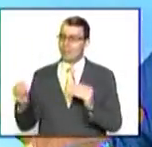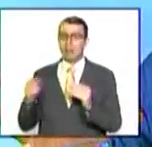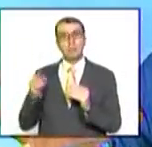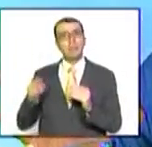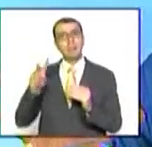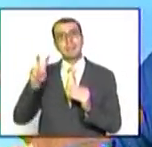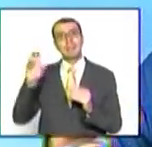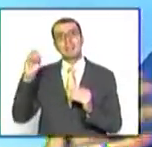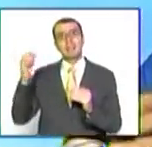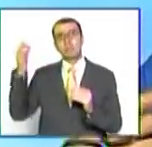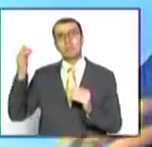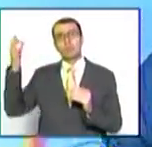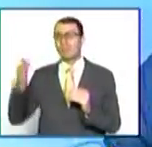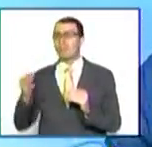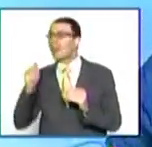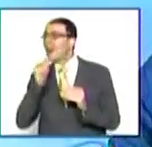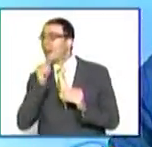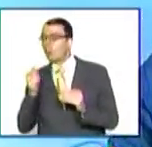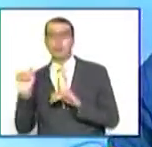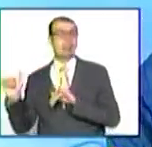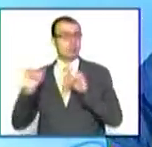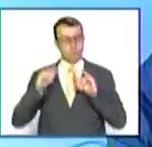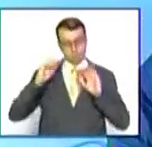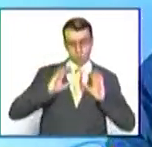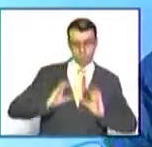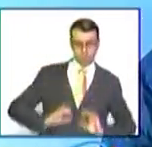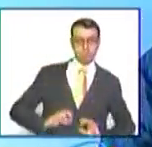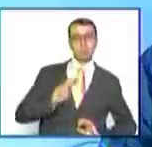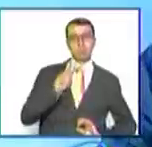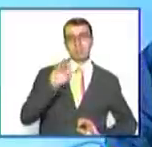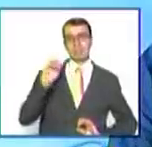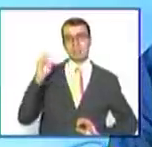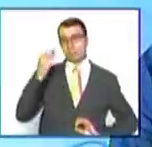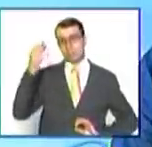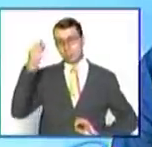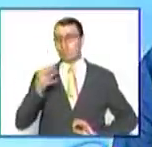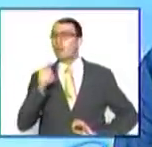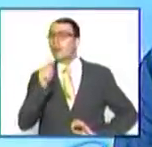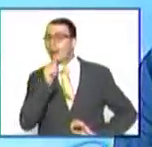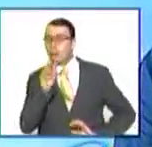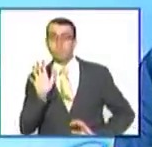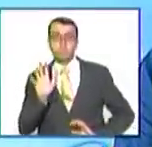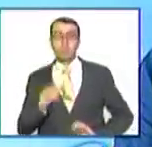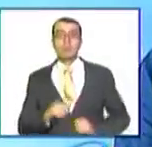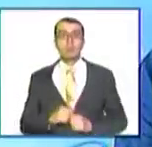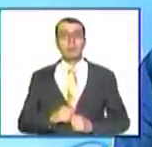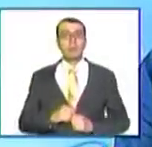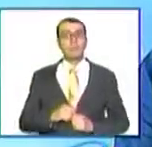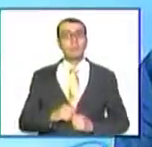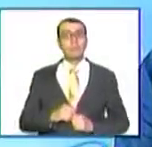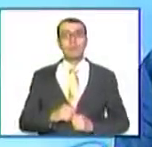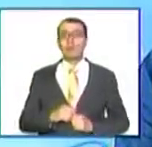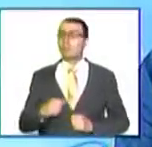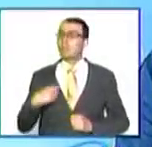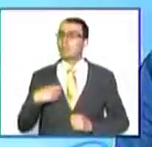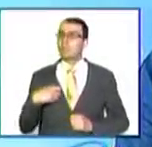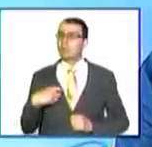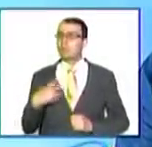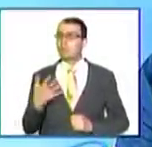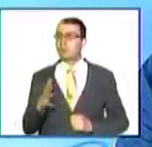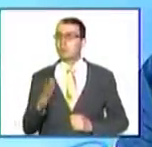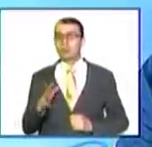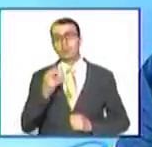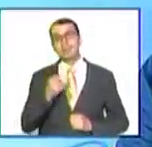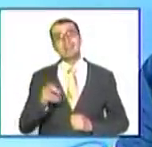tierra es agua, el cuerpo humano el 70% es agua. Nosotros tenemos un promedio de 18 litros de